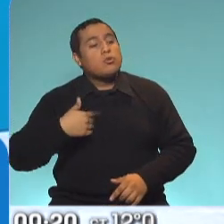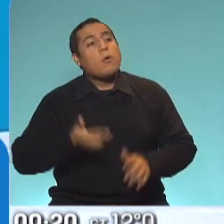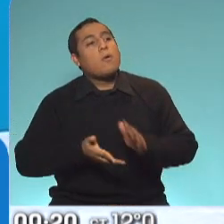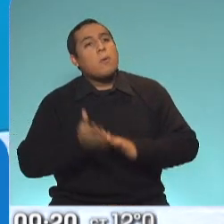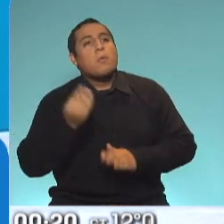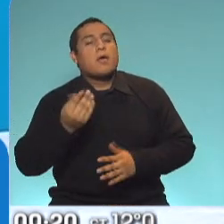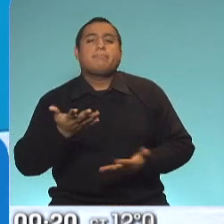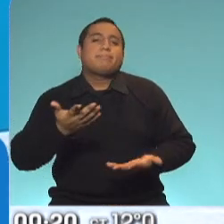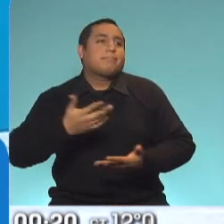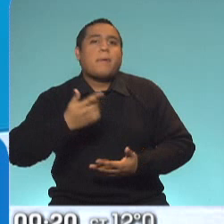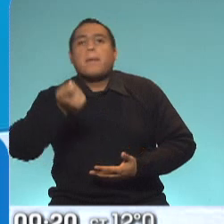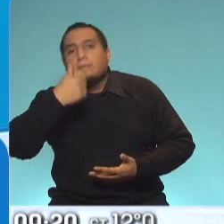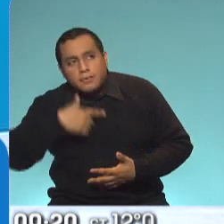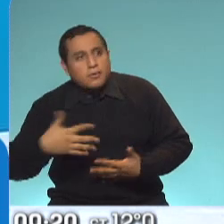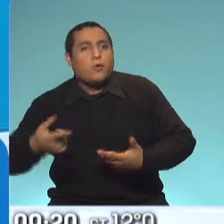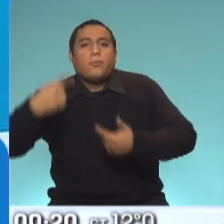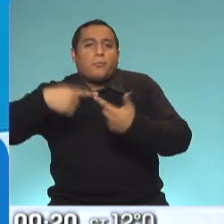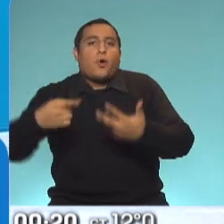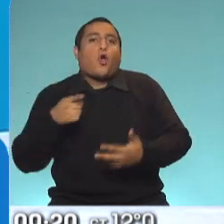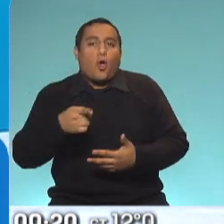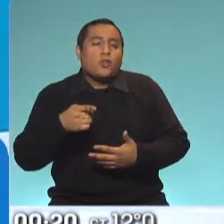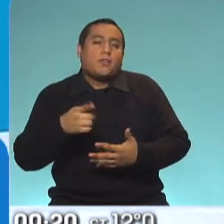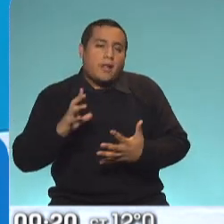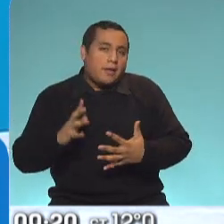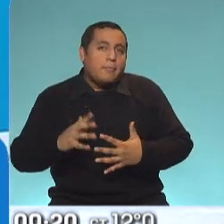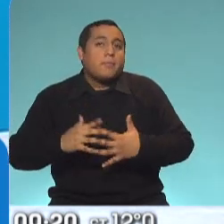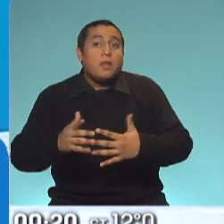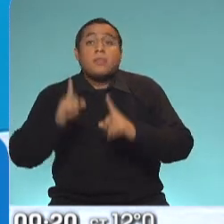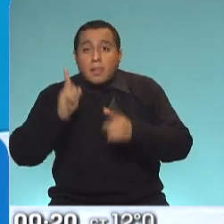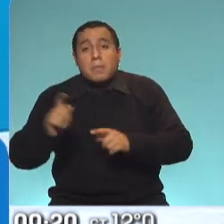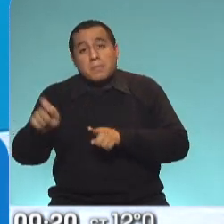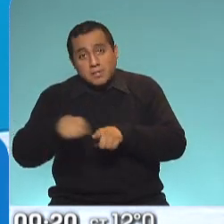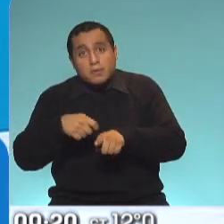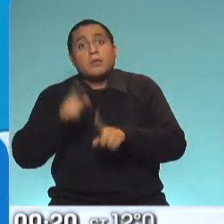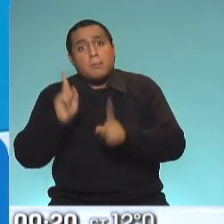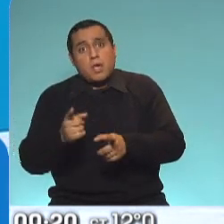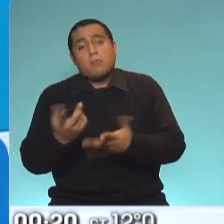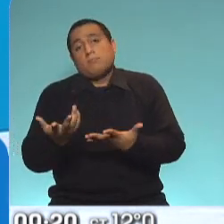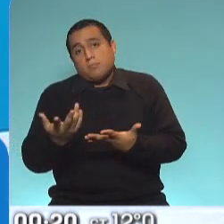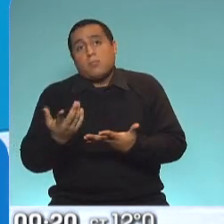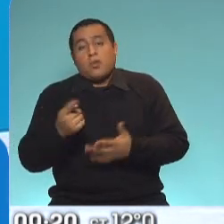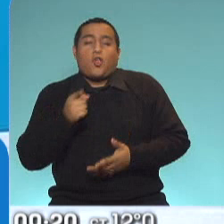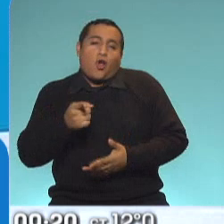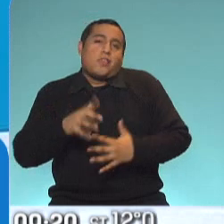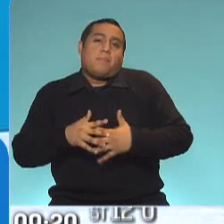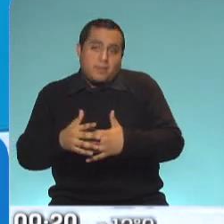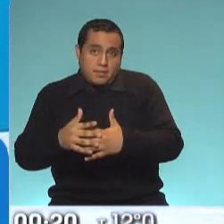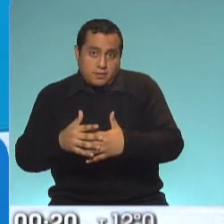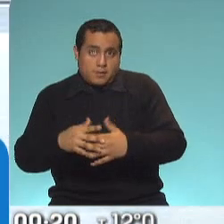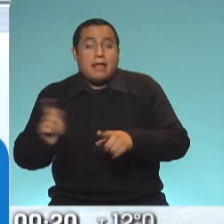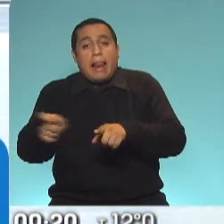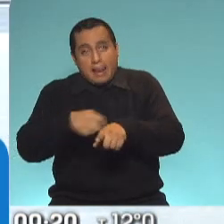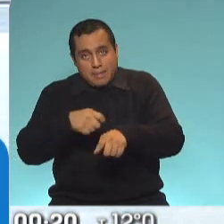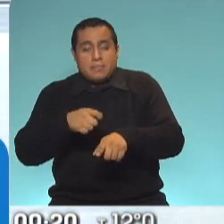método anticonceptivo. Y recordemos que el preservativo también es un método anticonceptivo, y no el de porcelana, acuérdense, el de